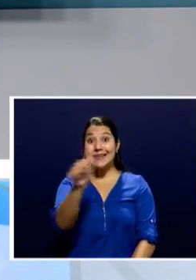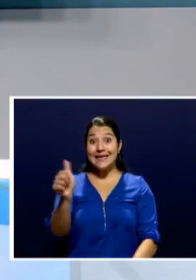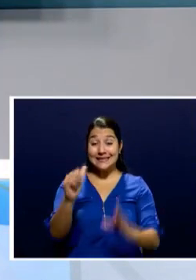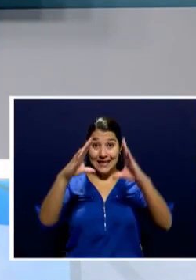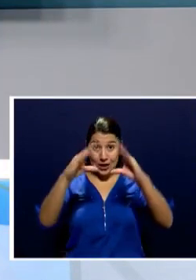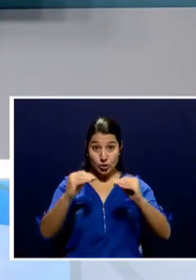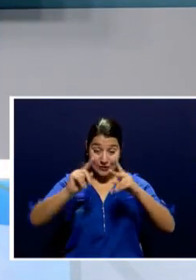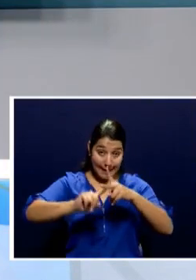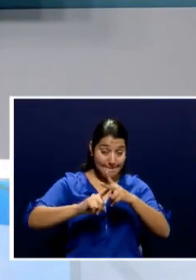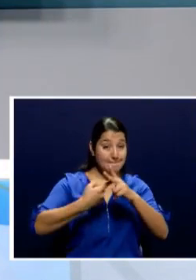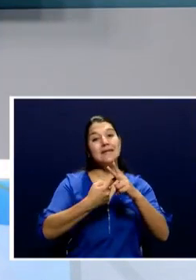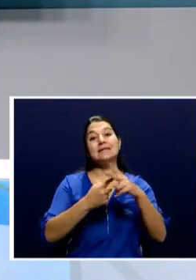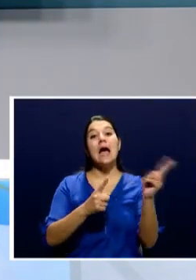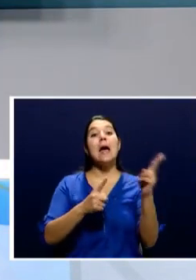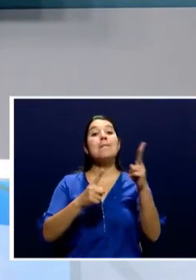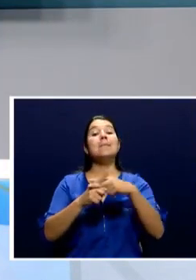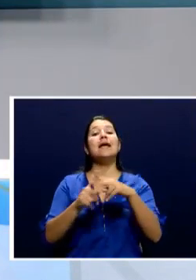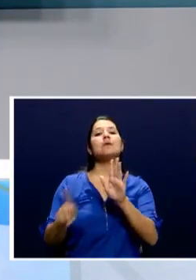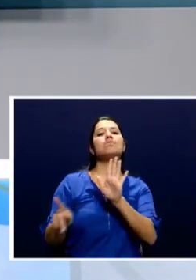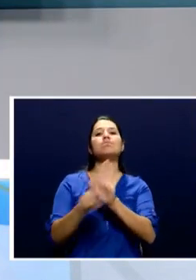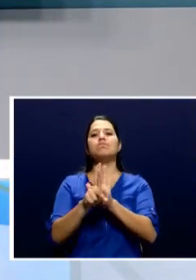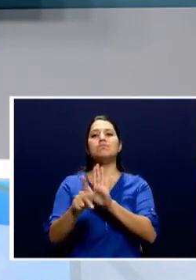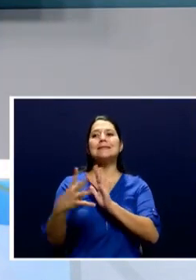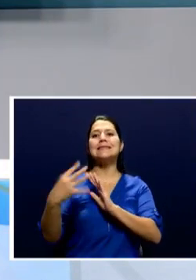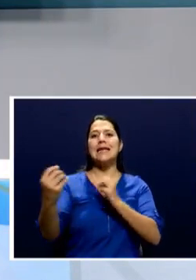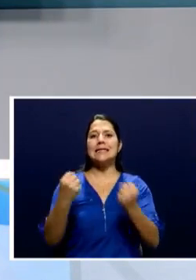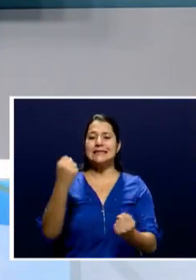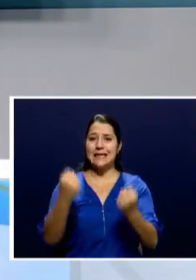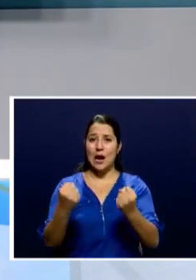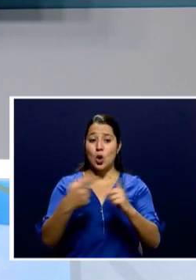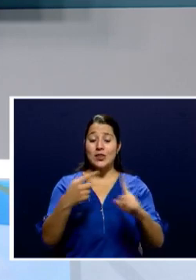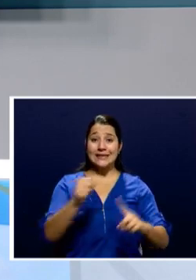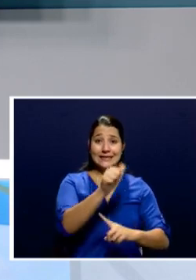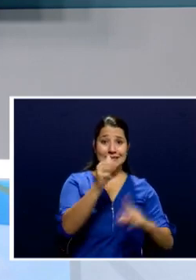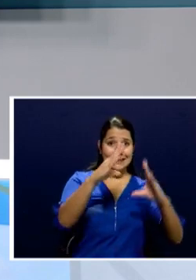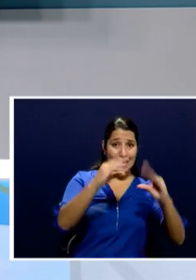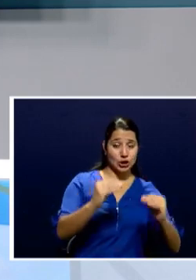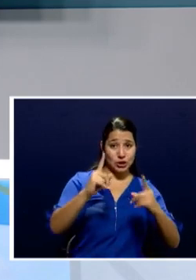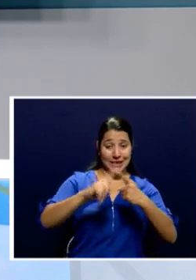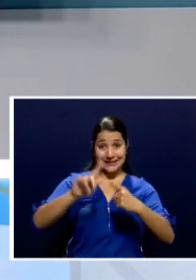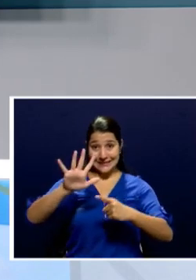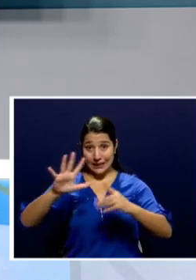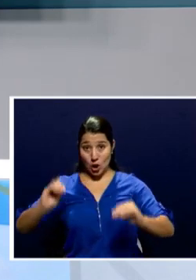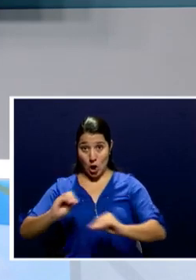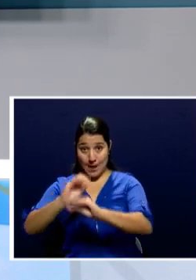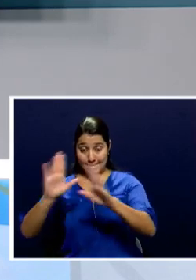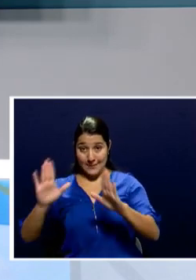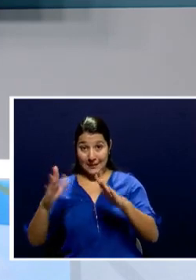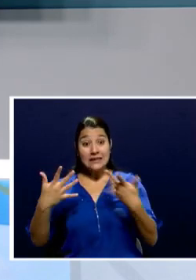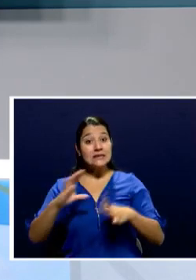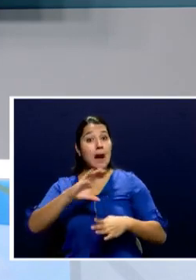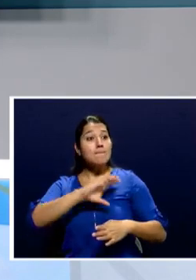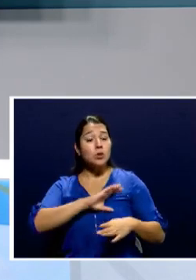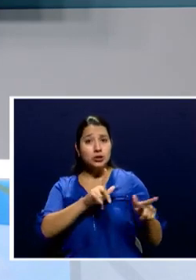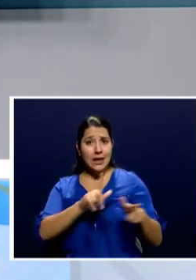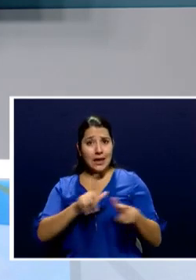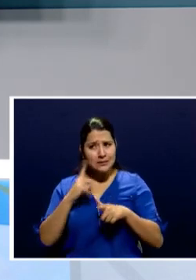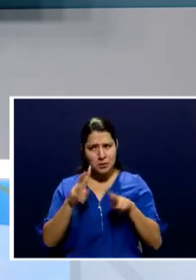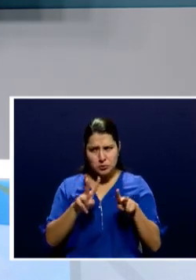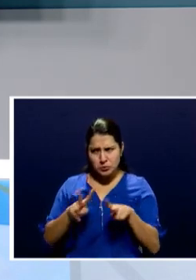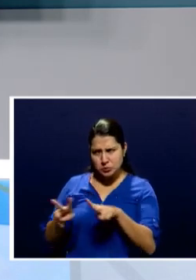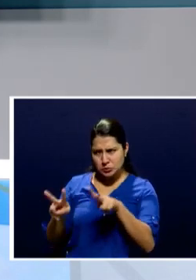a aplicar la restricción vehicular hasta las 5 de la mañana. La policía se prepara para realizar operaciones